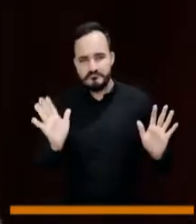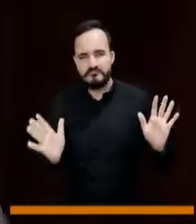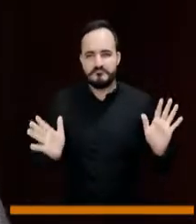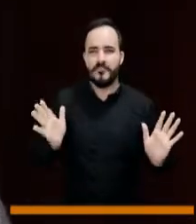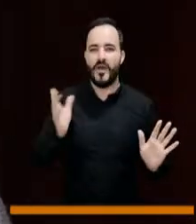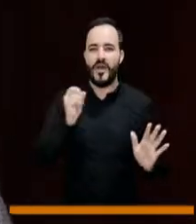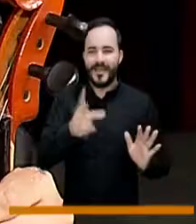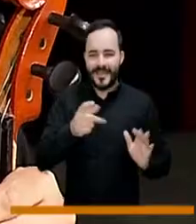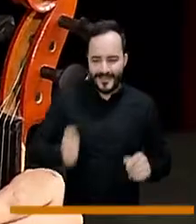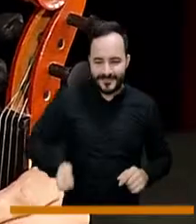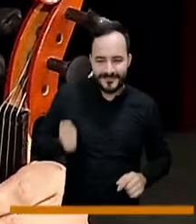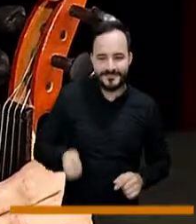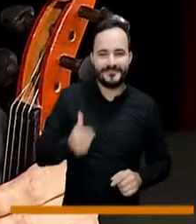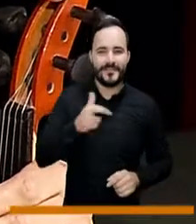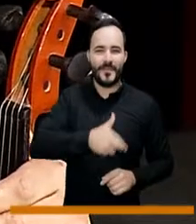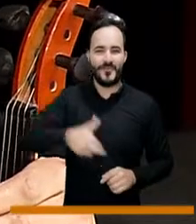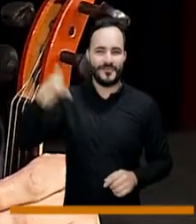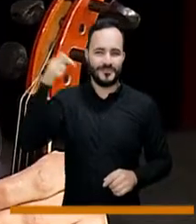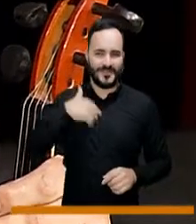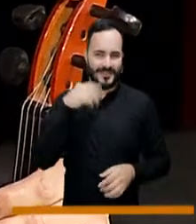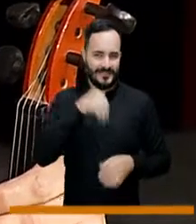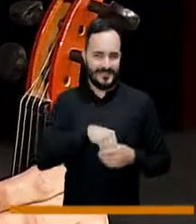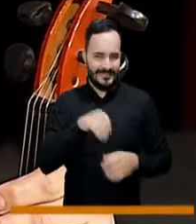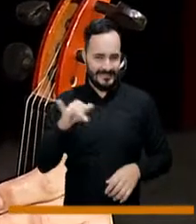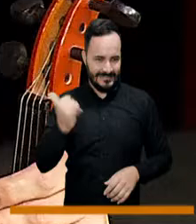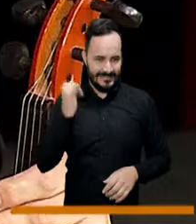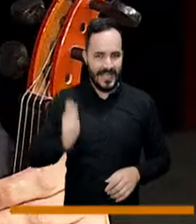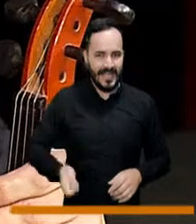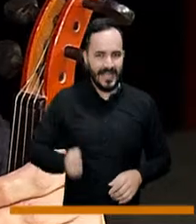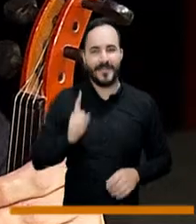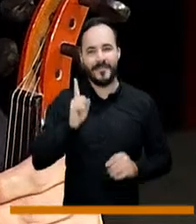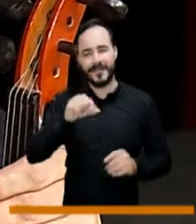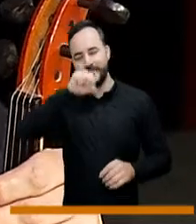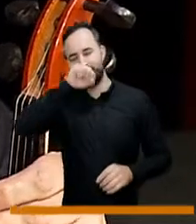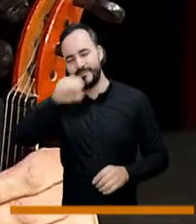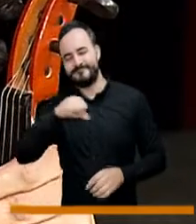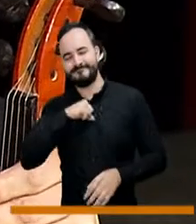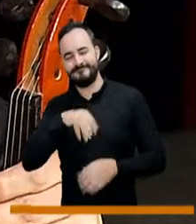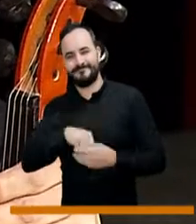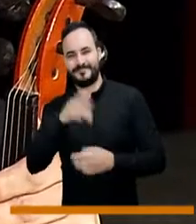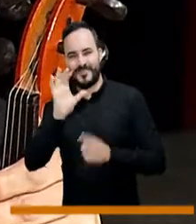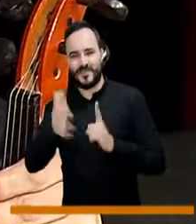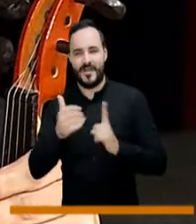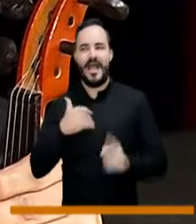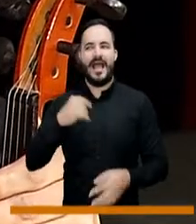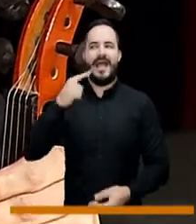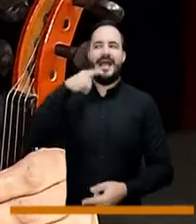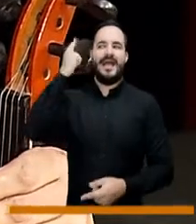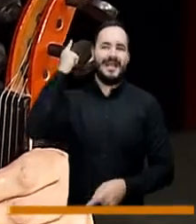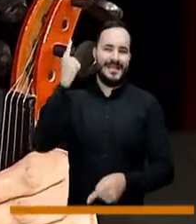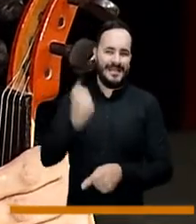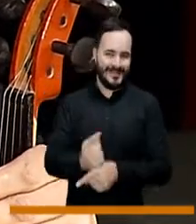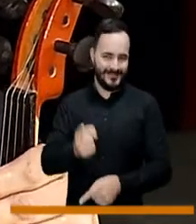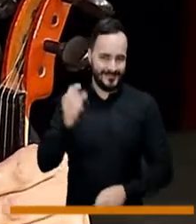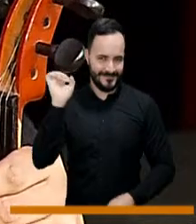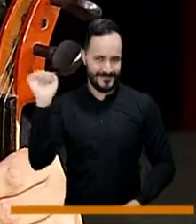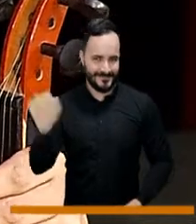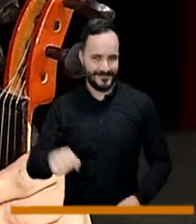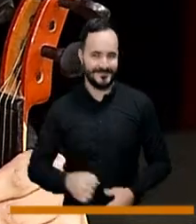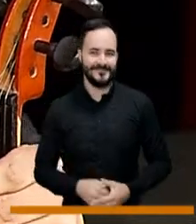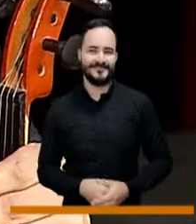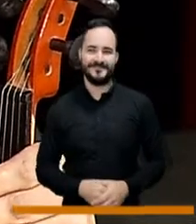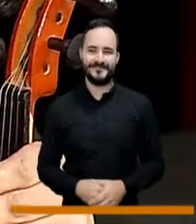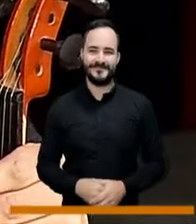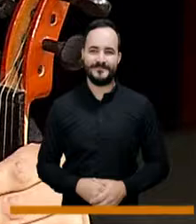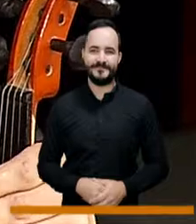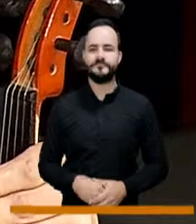tu experiencia? Desde mi experiencia es muy importante brindar oportunidades a los jóvenes y en realidad a todas las personas,